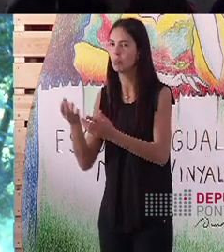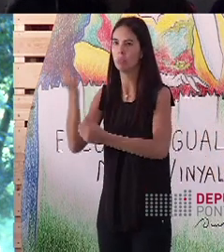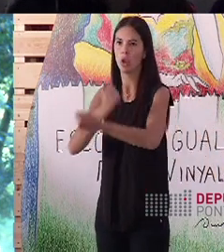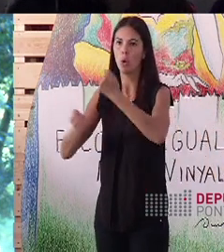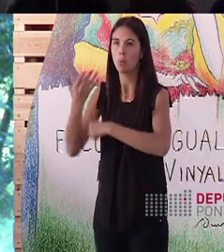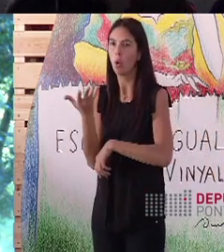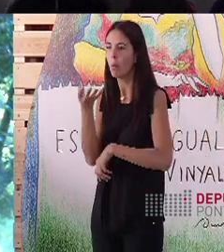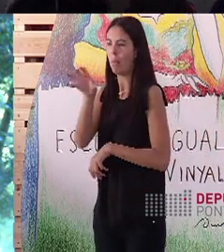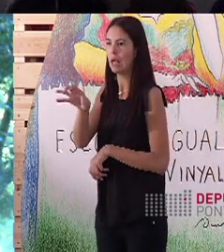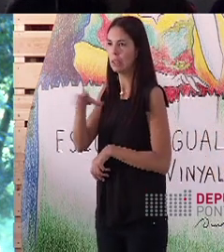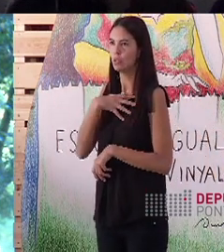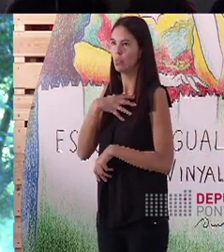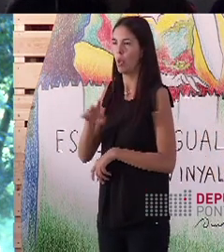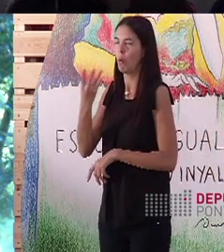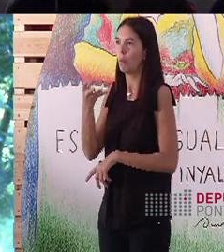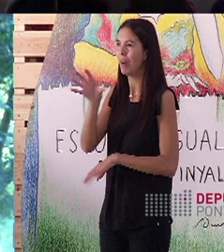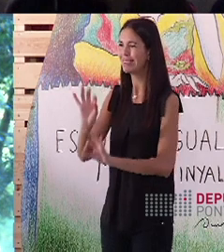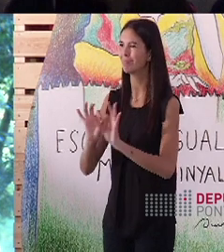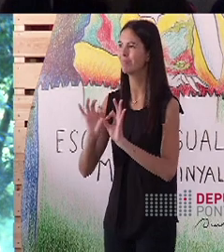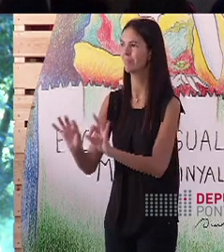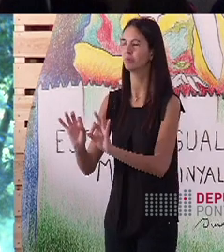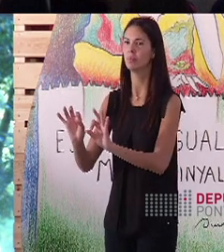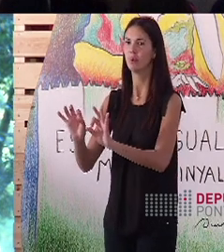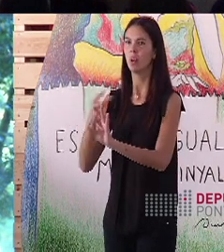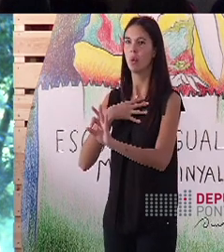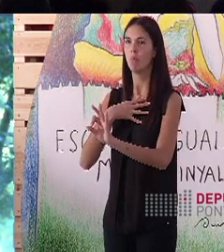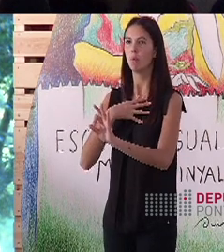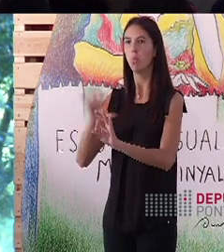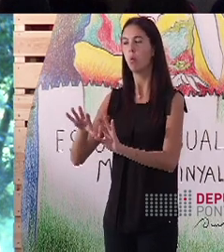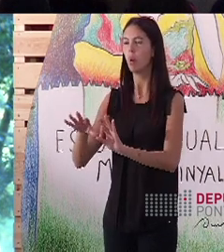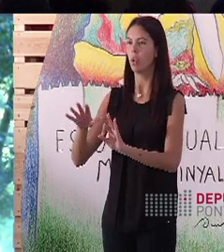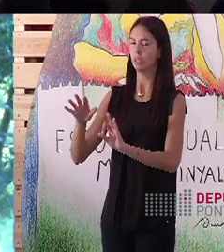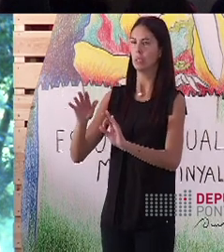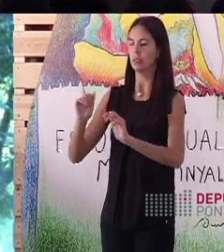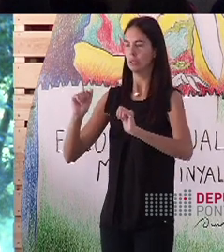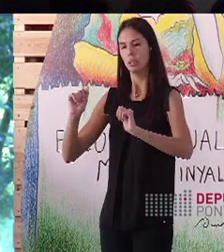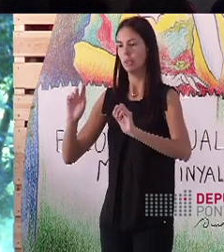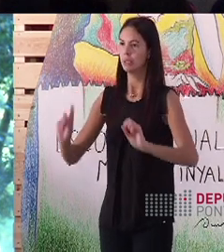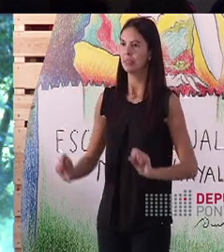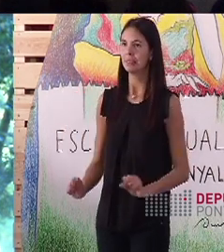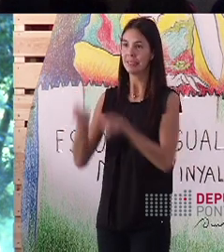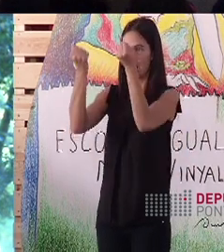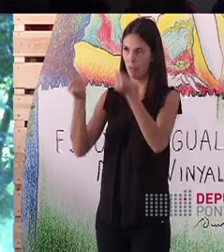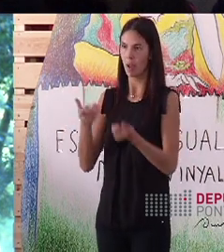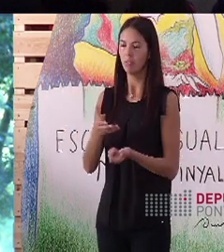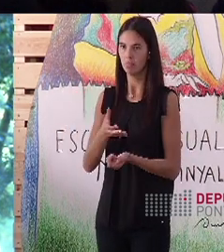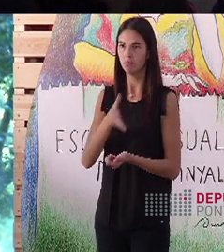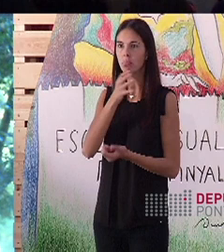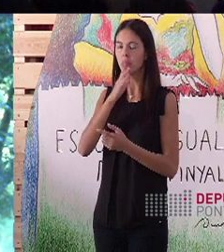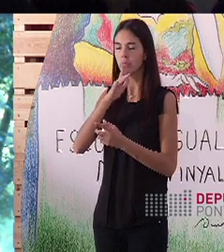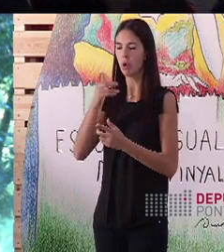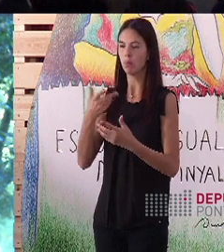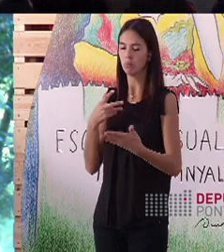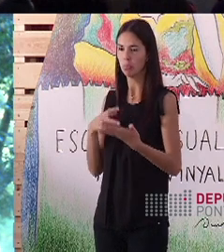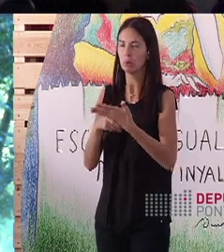poida sacar a un país determinado de un atranco económico do seu desenvolvemento ou de ese